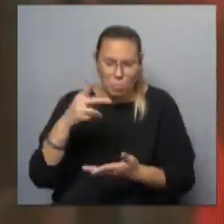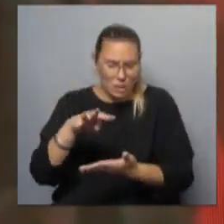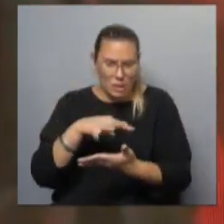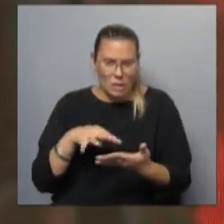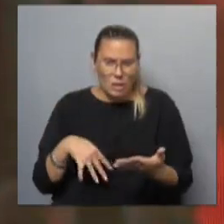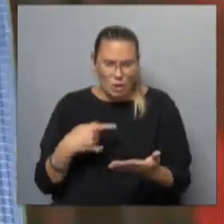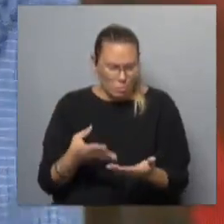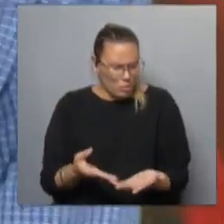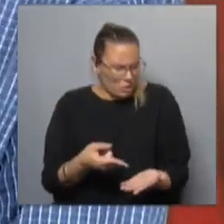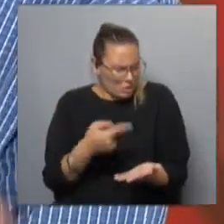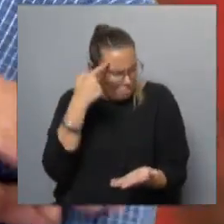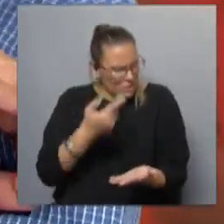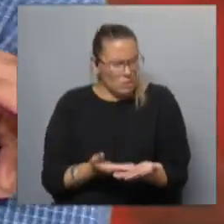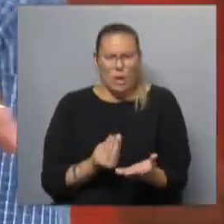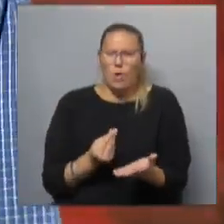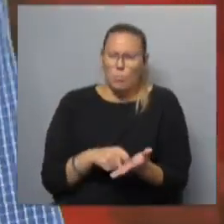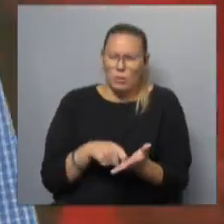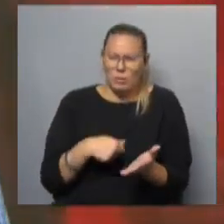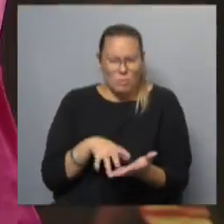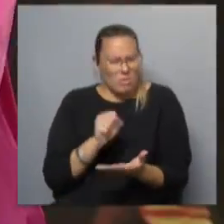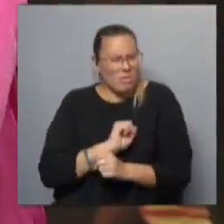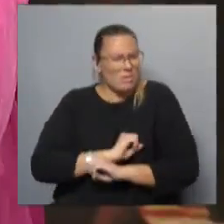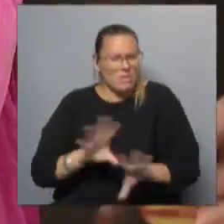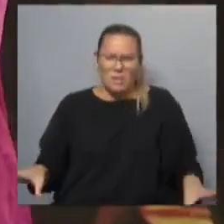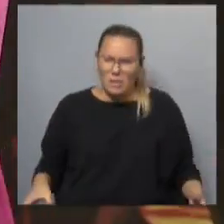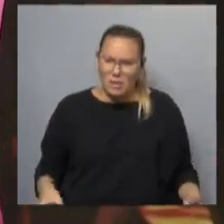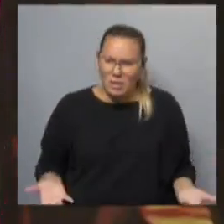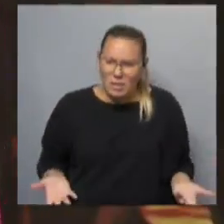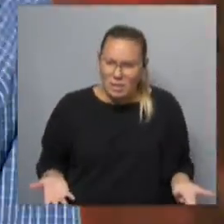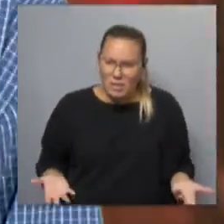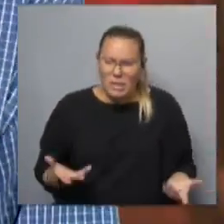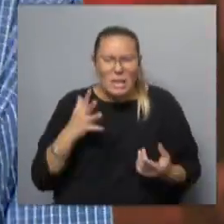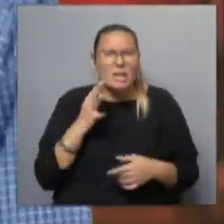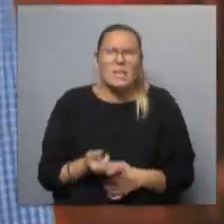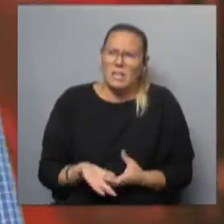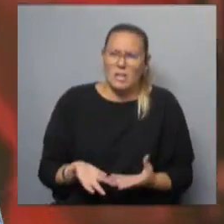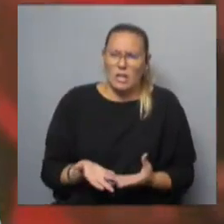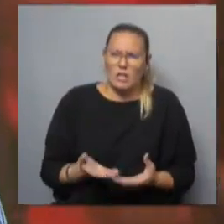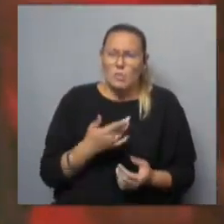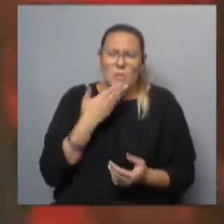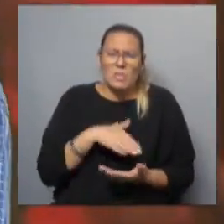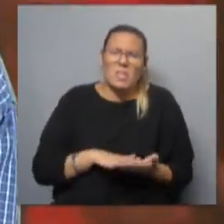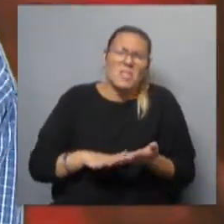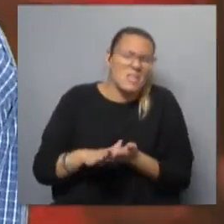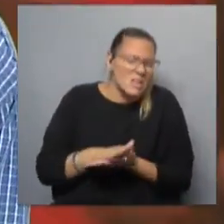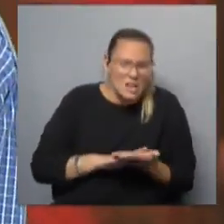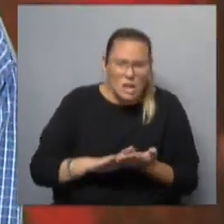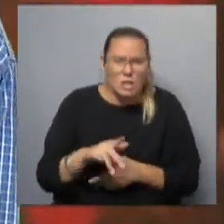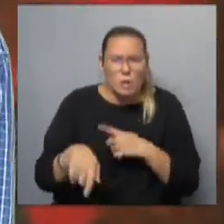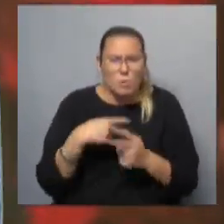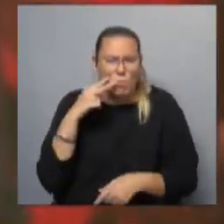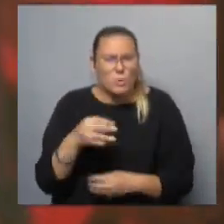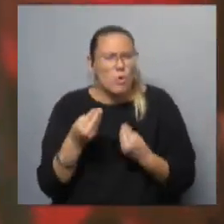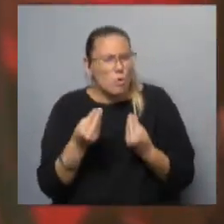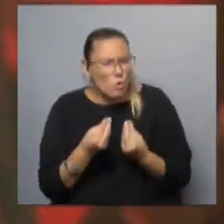yeah. Pero ¿qué tenía en la cabeza? No entendía nada. Pero buena metáfora. Es que increíble. No entendía nada. Claro. Después miraba y decía, pero